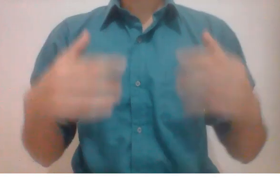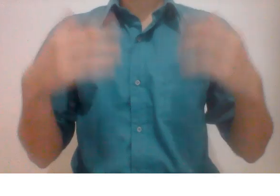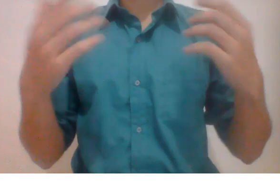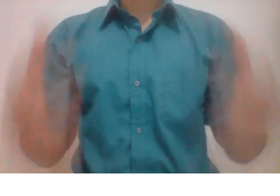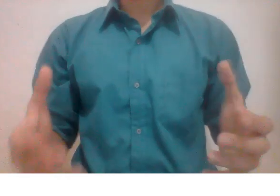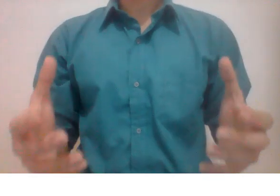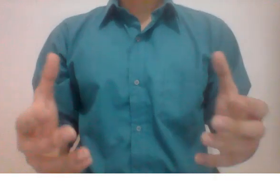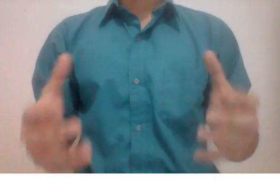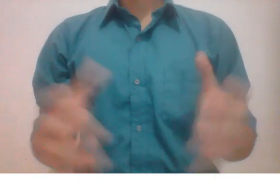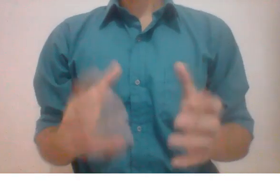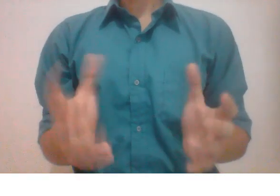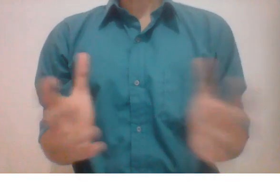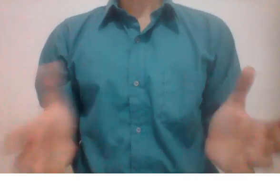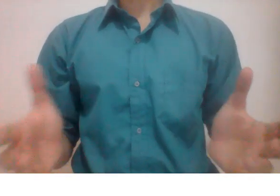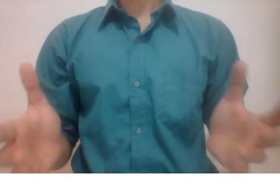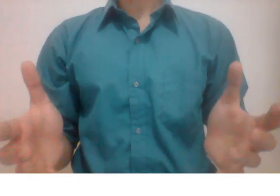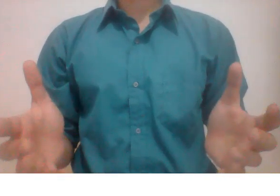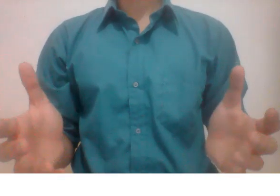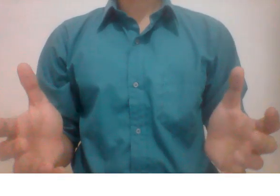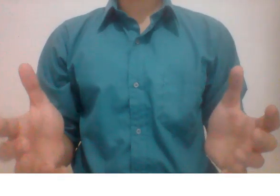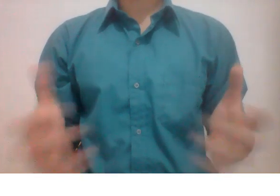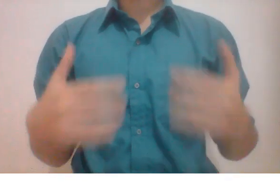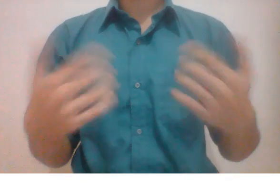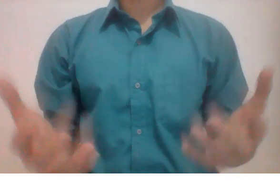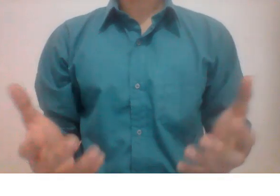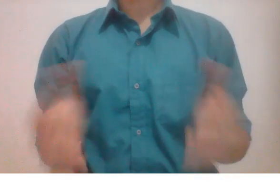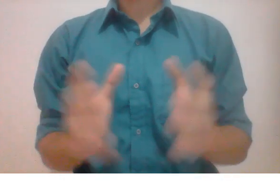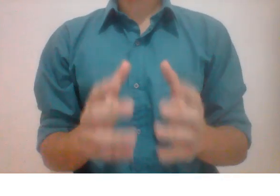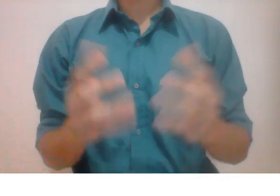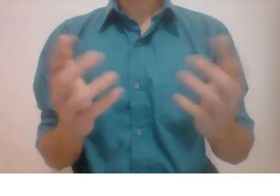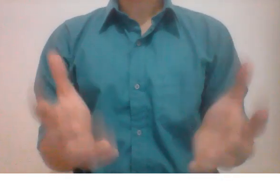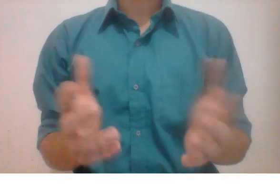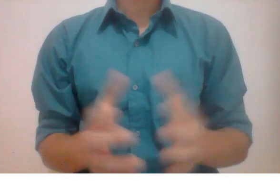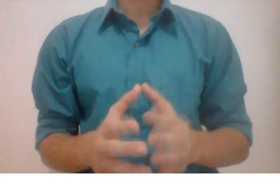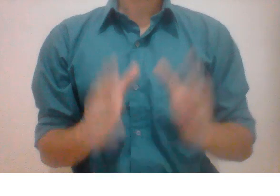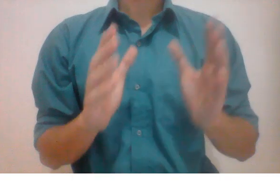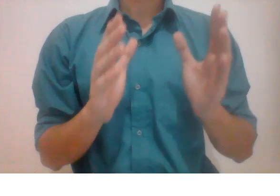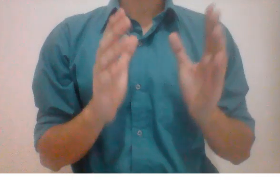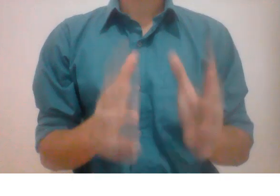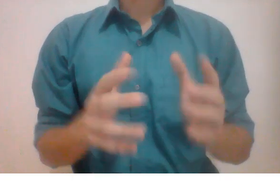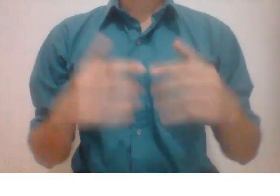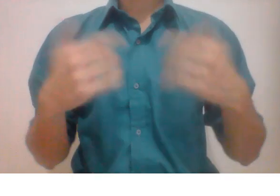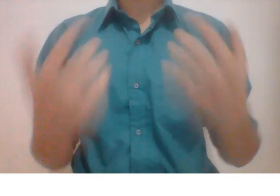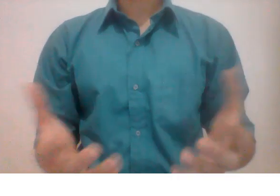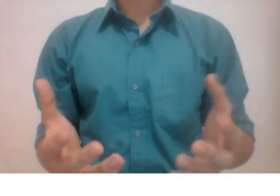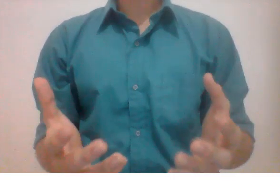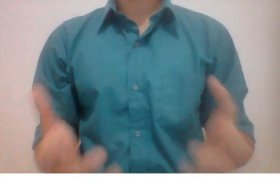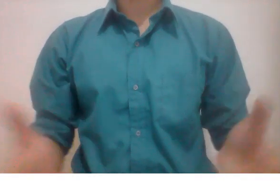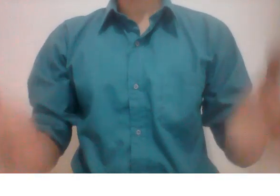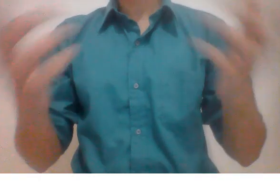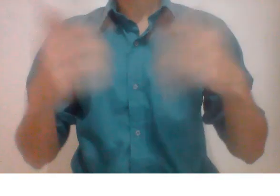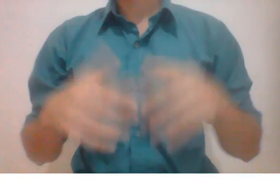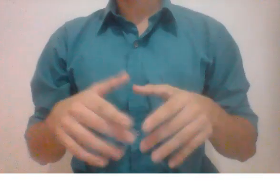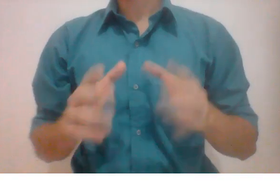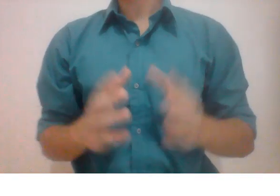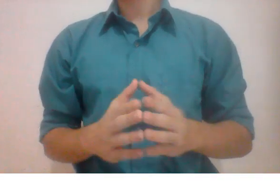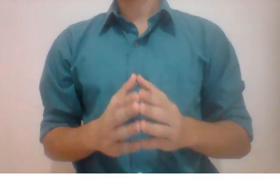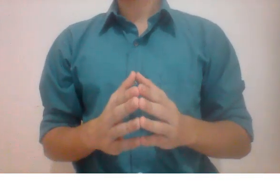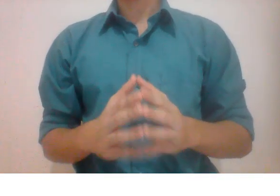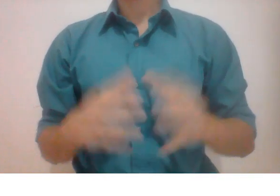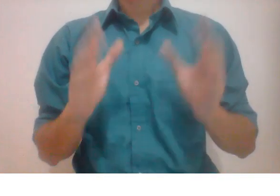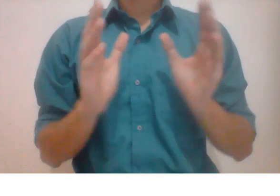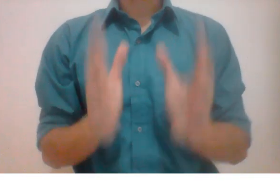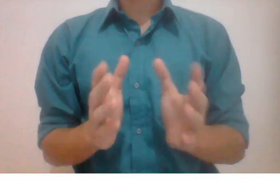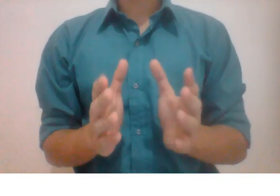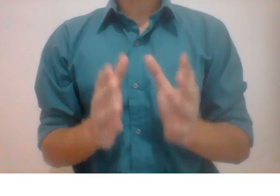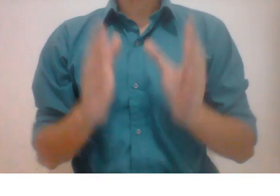se da la información de todos sus actos de corrupción que han hecho en el pasado. Incluso yo ya traje uno donde mencioné que el mismo Ancira ya va a ser extraditado a nuestro